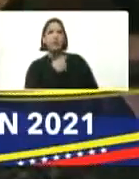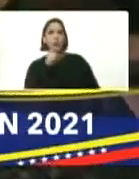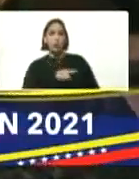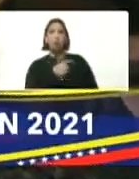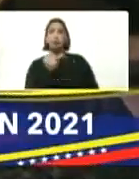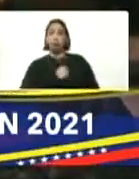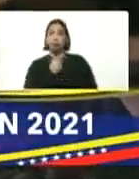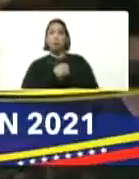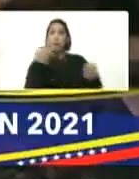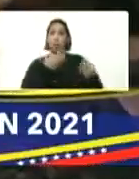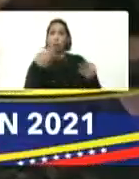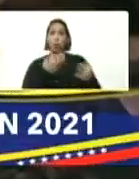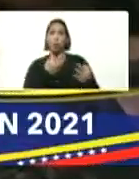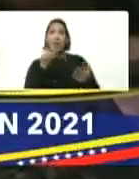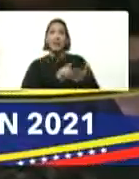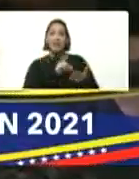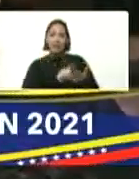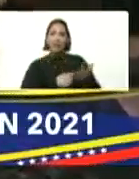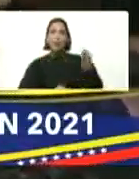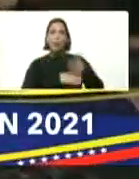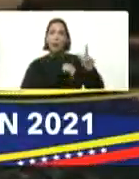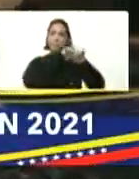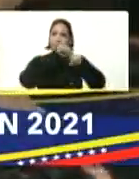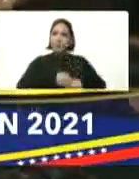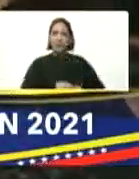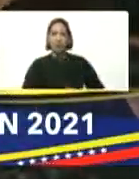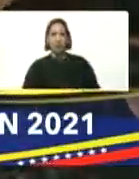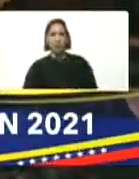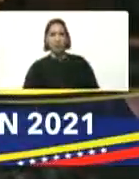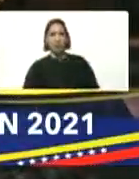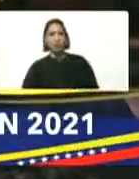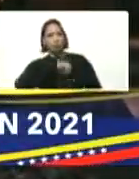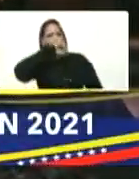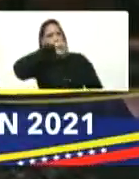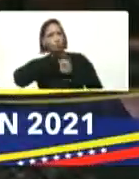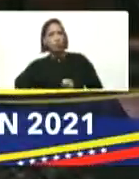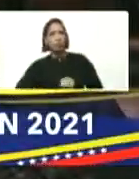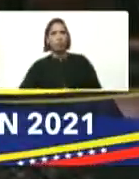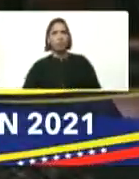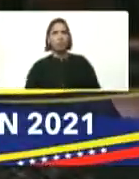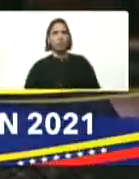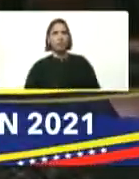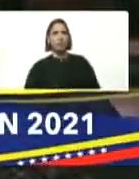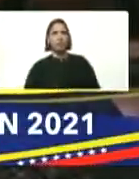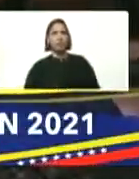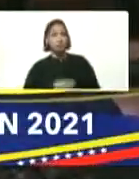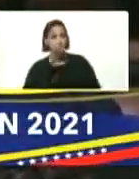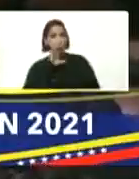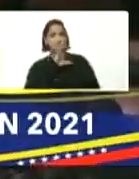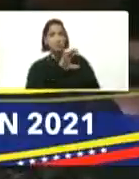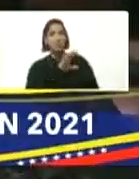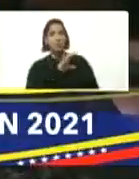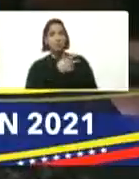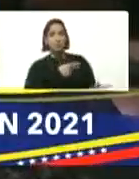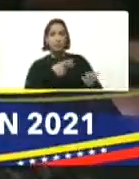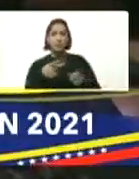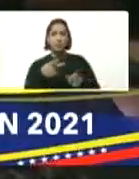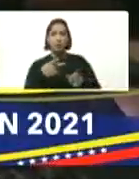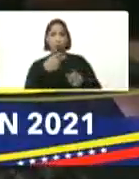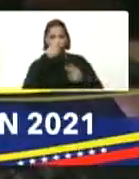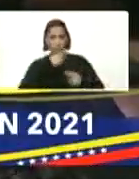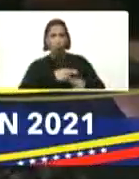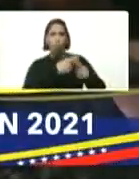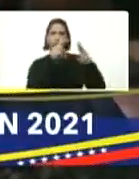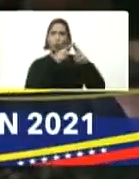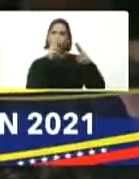segura de que el libro va a vencer. Y me encanta que Vietnam sea el país invitado de honor, porque el conocer la